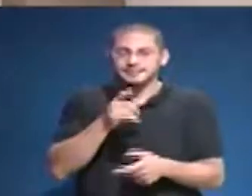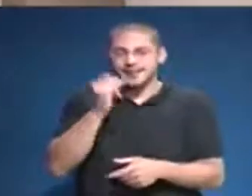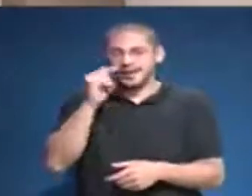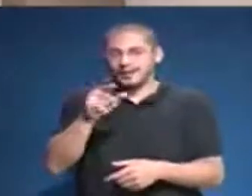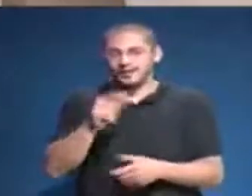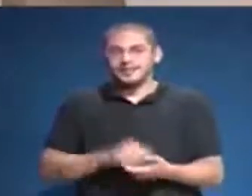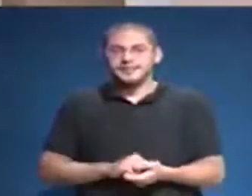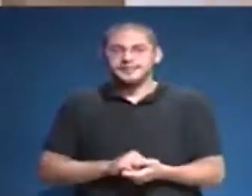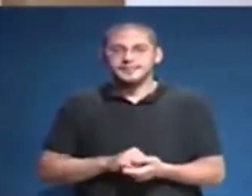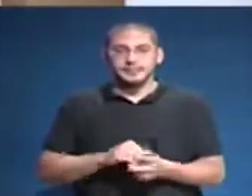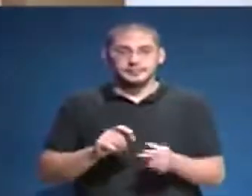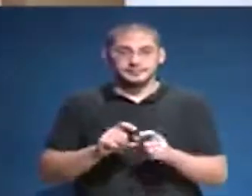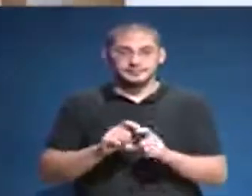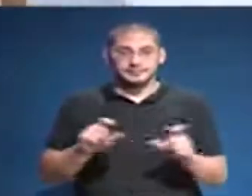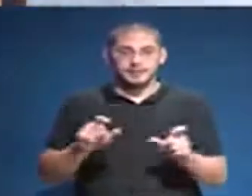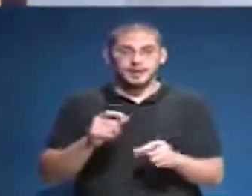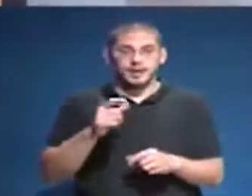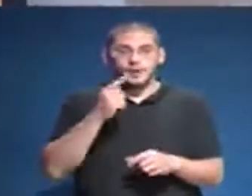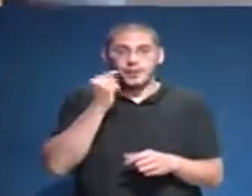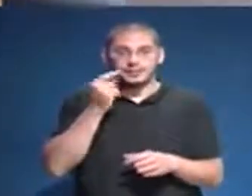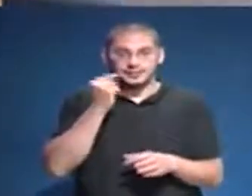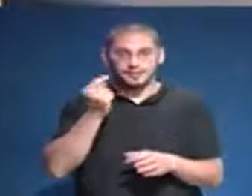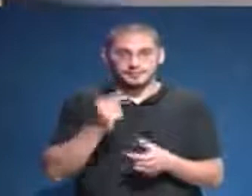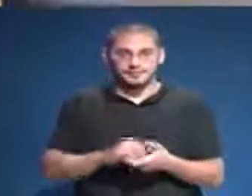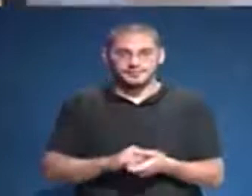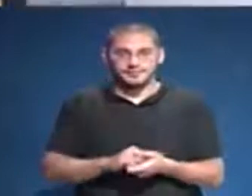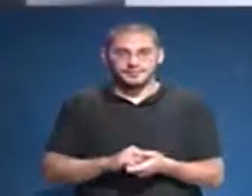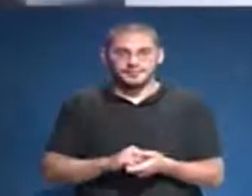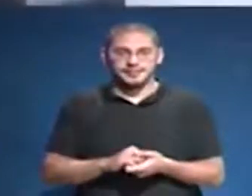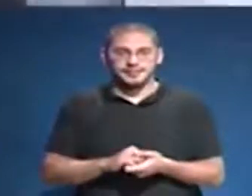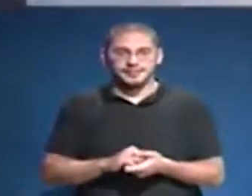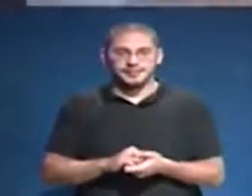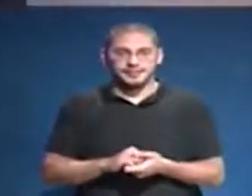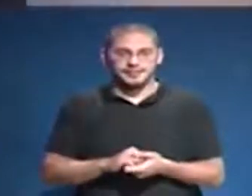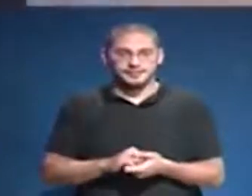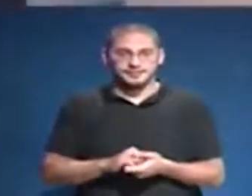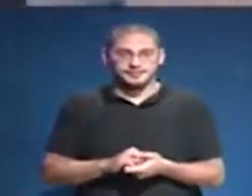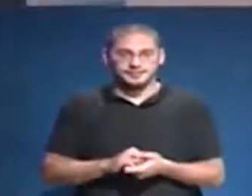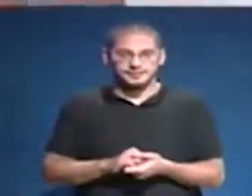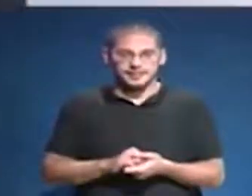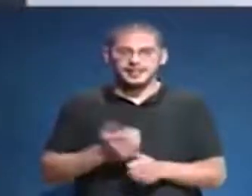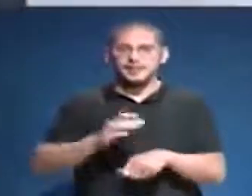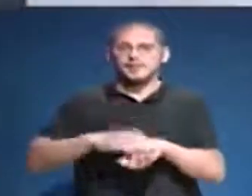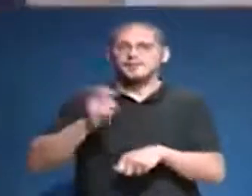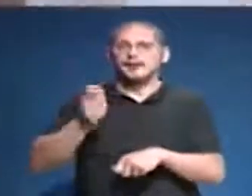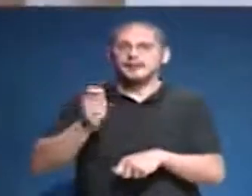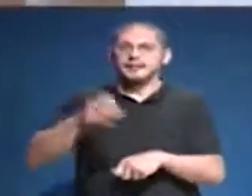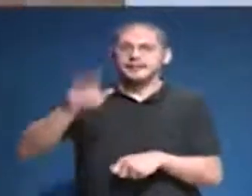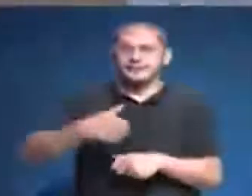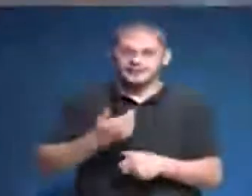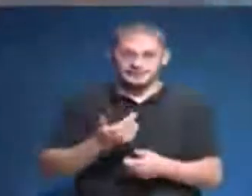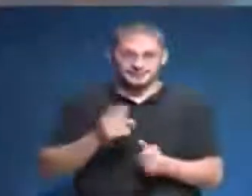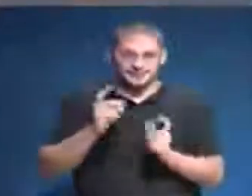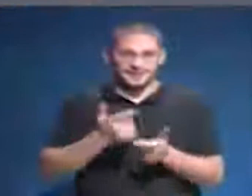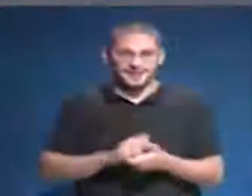mejor. Preparate, Steffi, el número del WhatsApp. Bueno, yo lo voy a sorprender. ¡Desgraciado! Venga, venga con